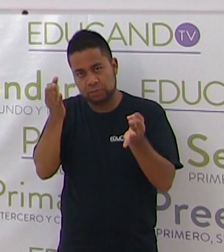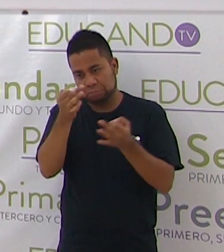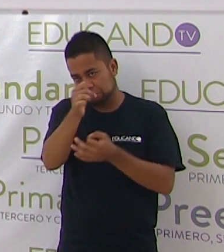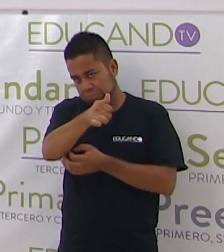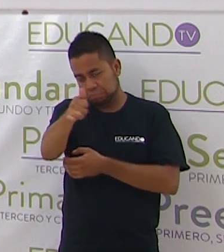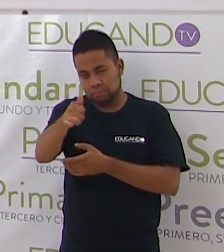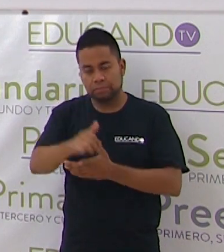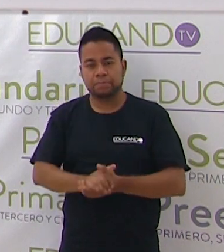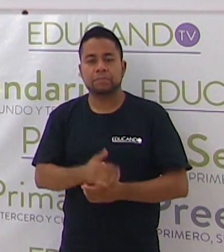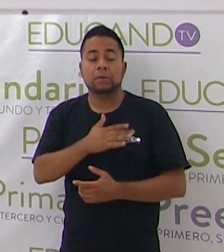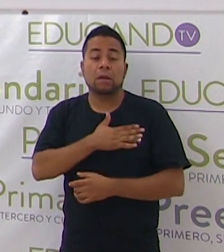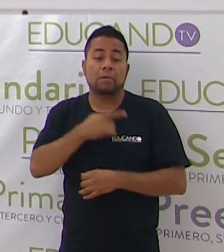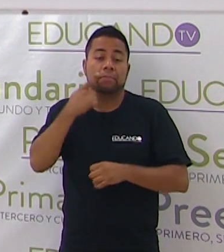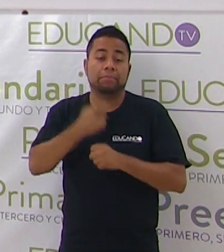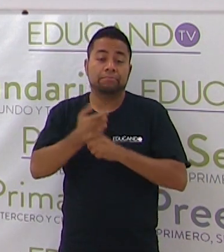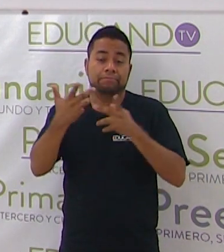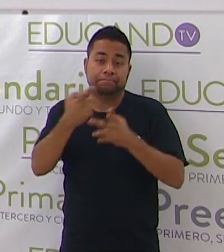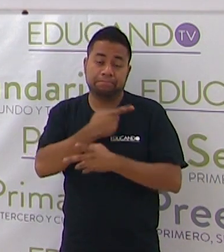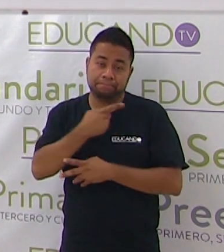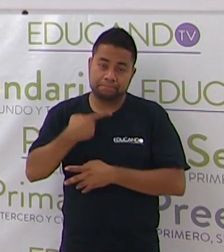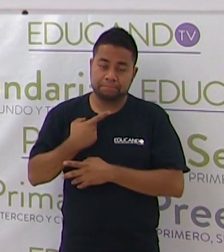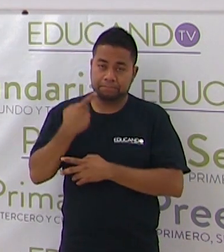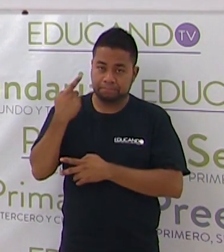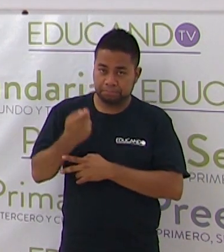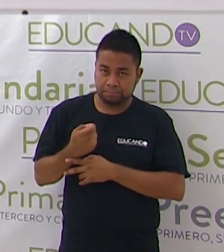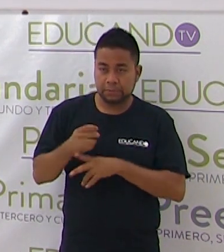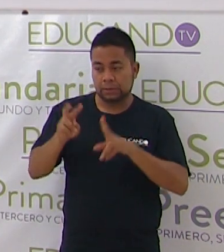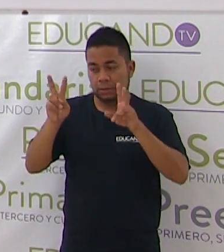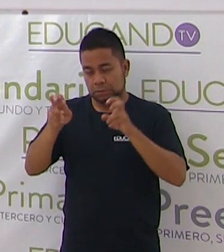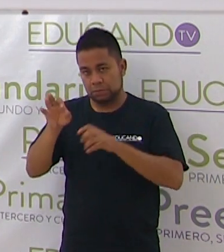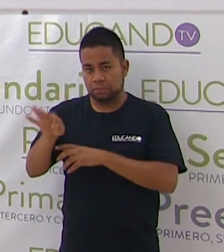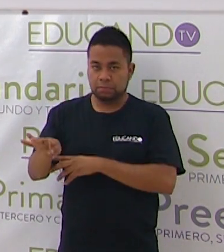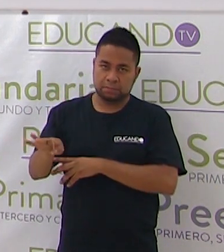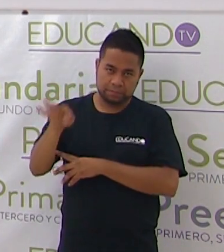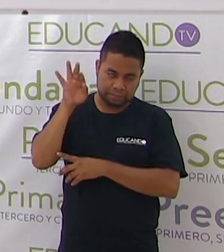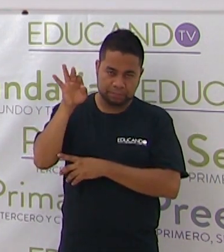bueno, lo primero que tienen que hacer es seleccionar un tema.